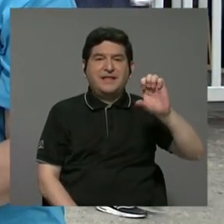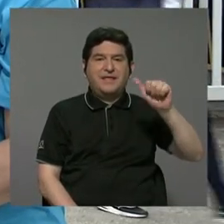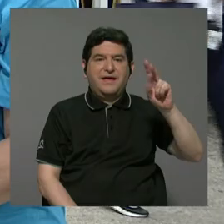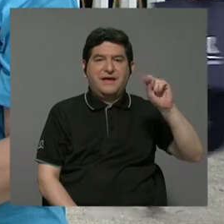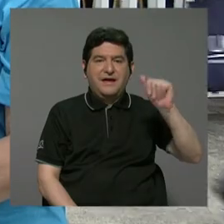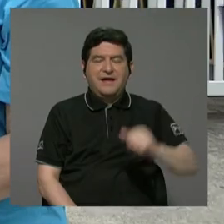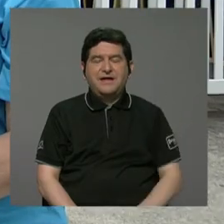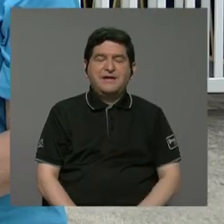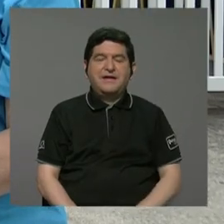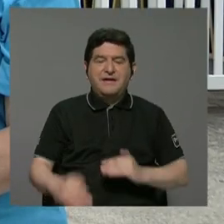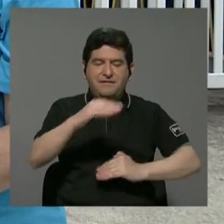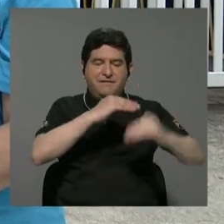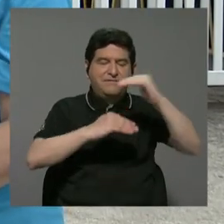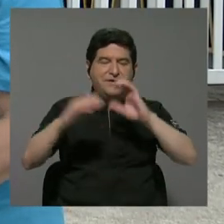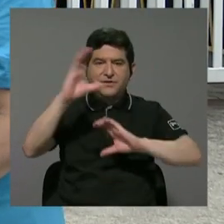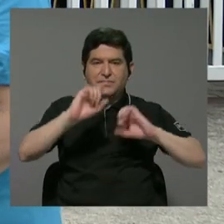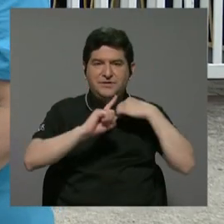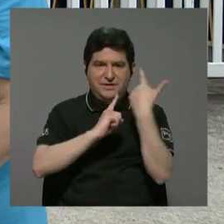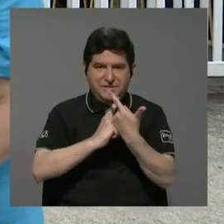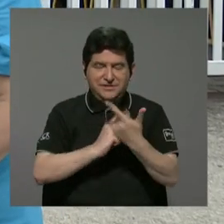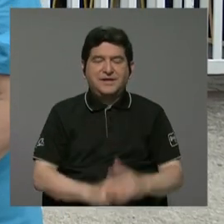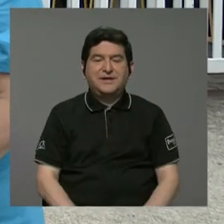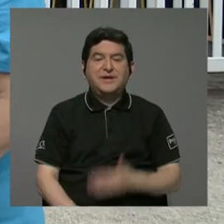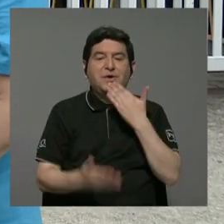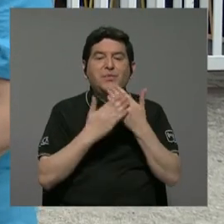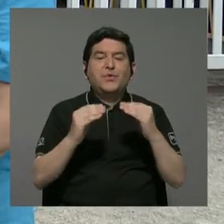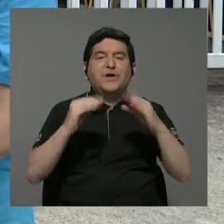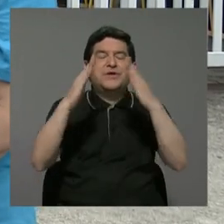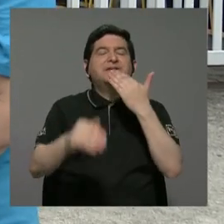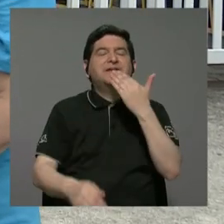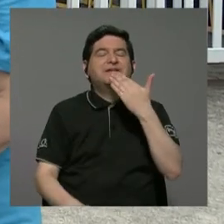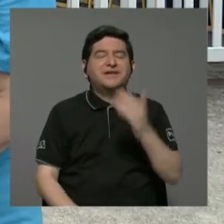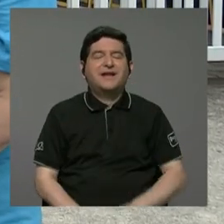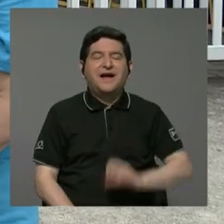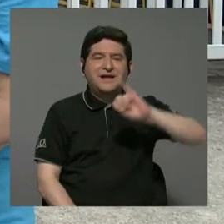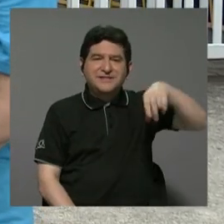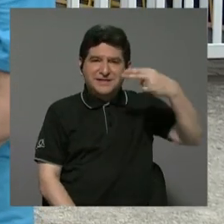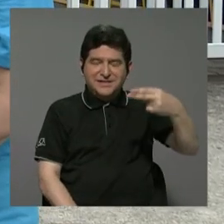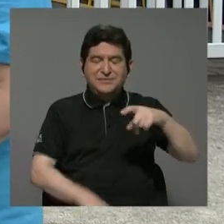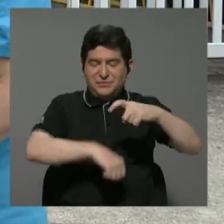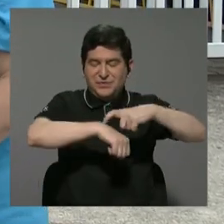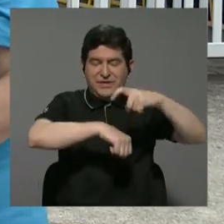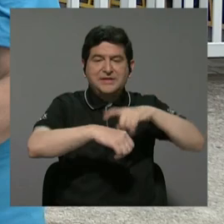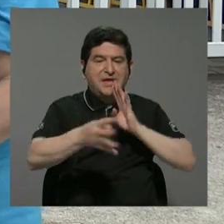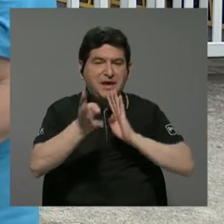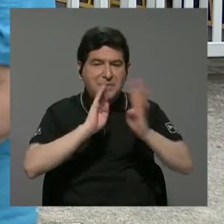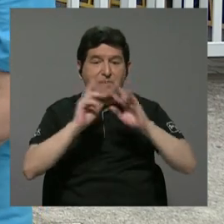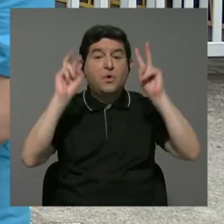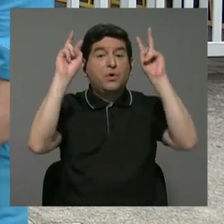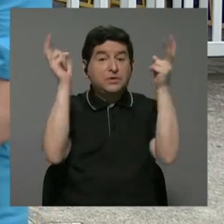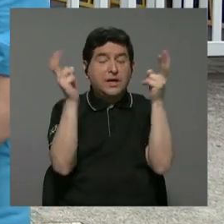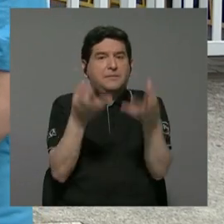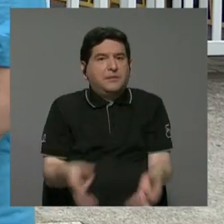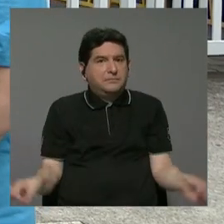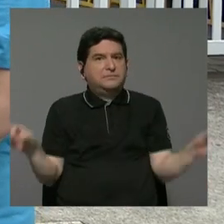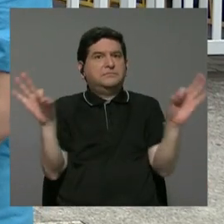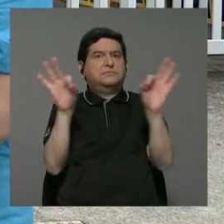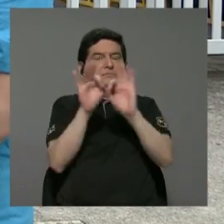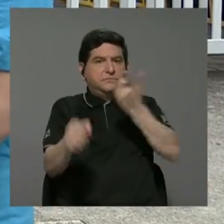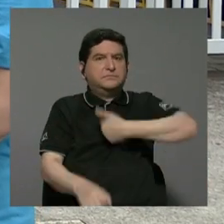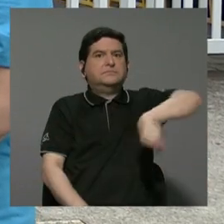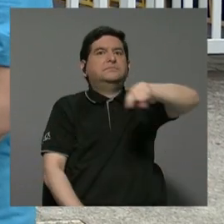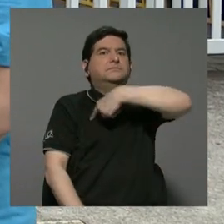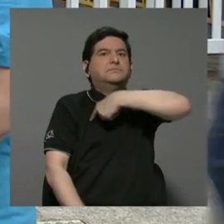de Ciencias Sociales. Doña Isabel, buenos días. Buenos días, muchas gracias, Josué, por este ratito para conversar sobre un tema que es de mucha importancia para